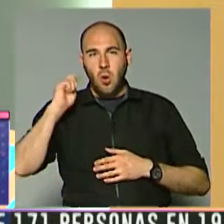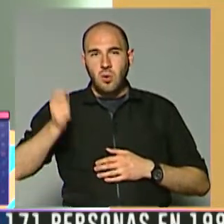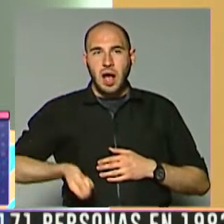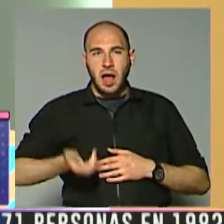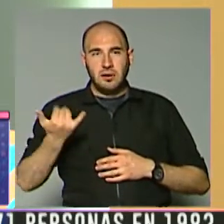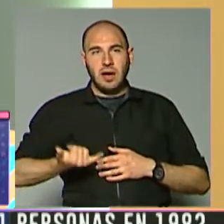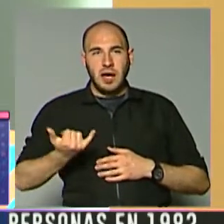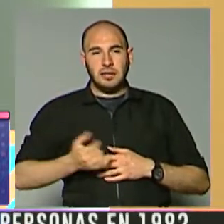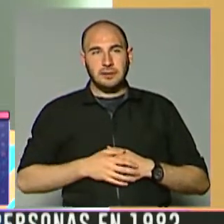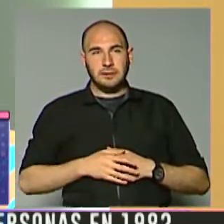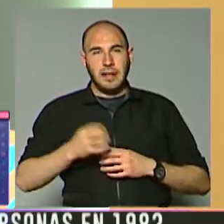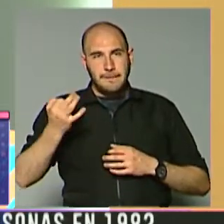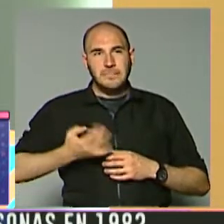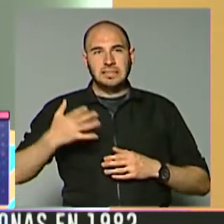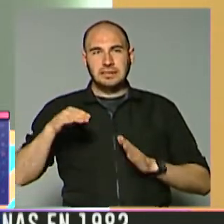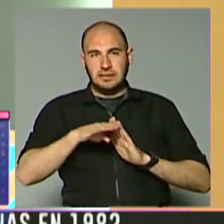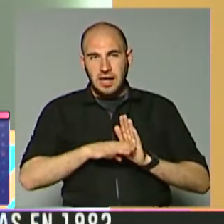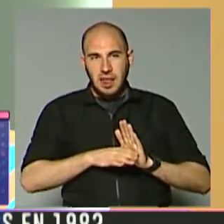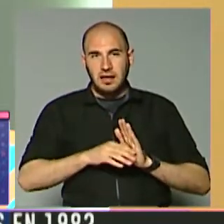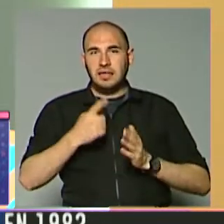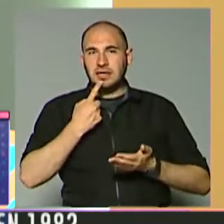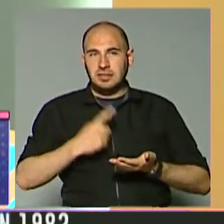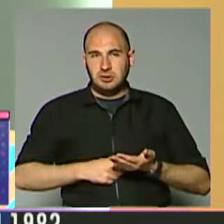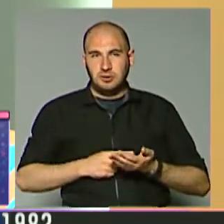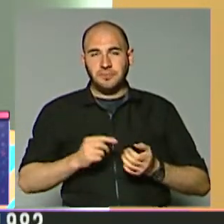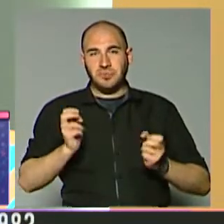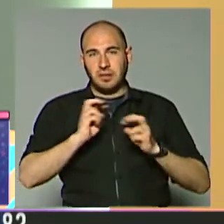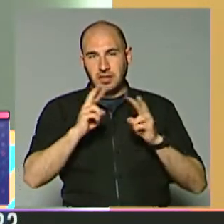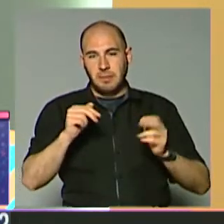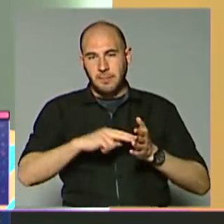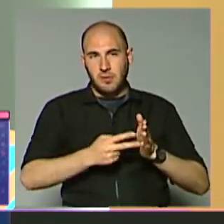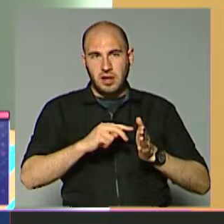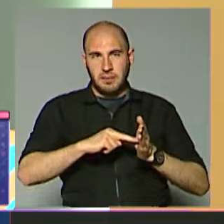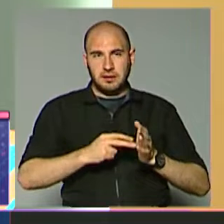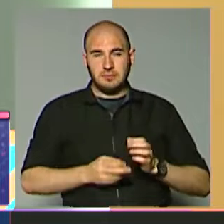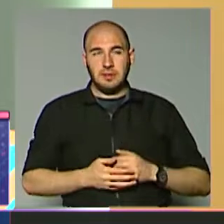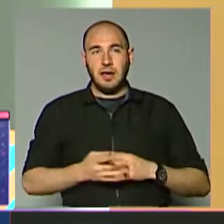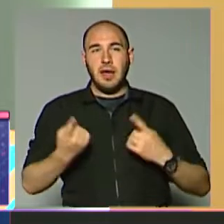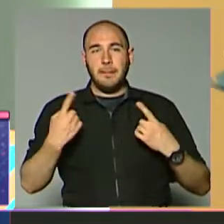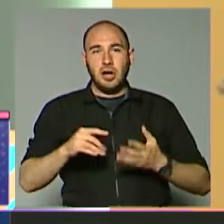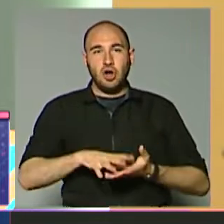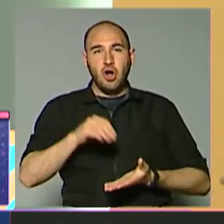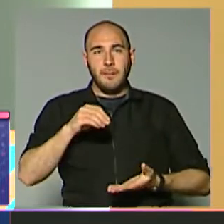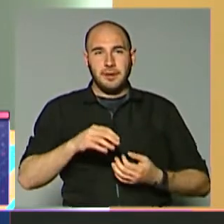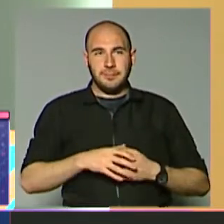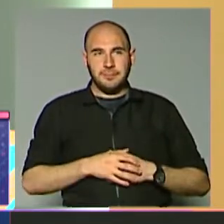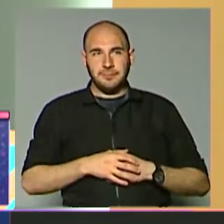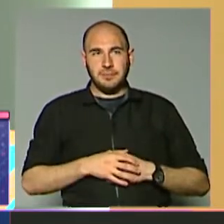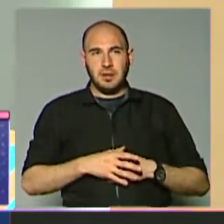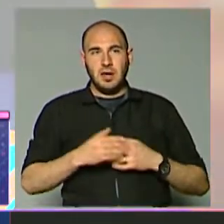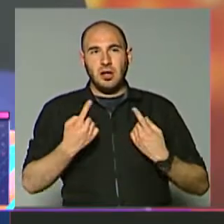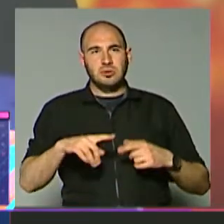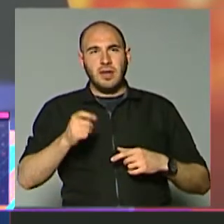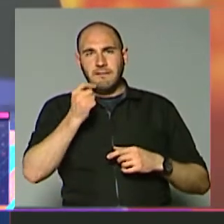que tienen especialidad para dictaminar sobre este tipo de problemáticas, pero el plagio no es algo